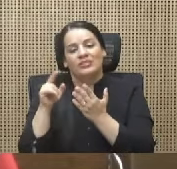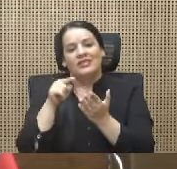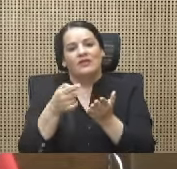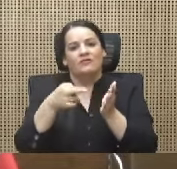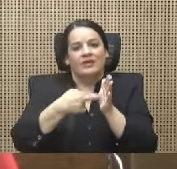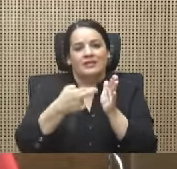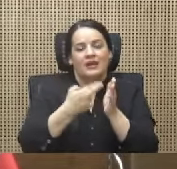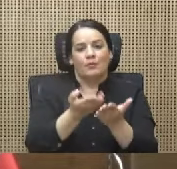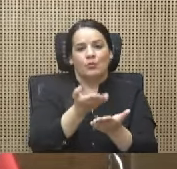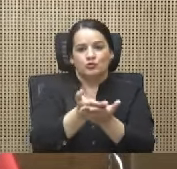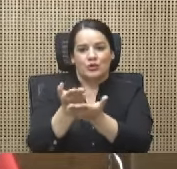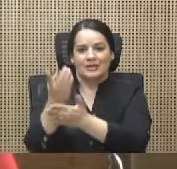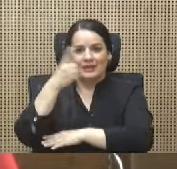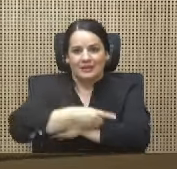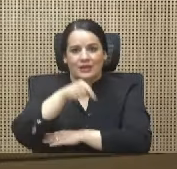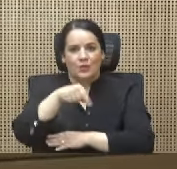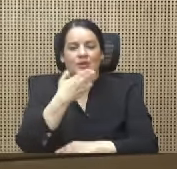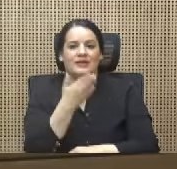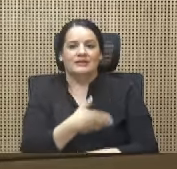señor presidente.